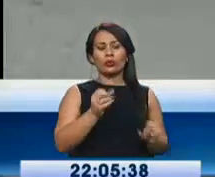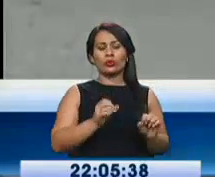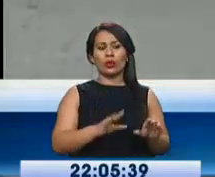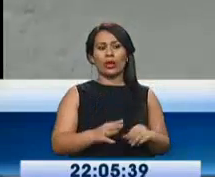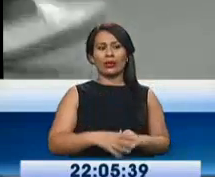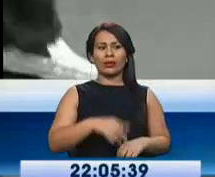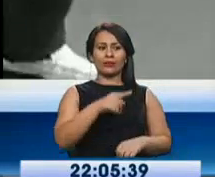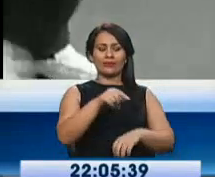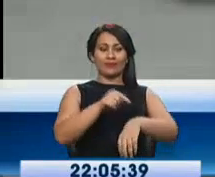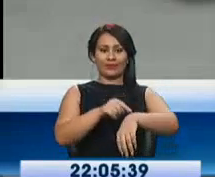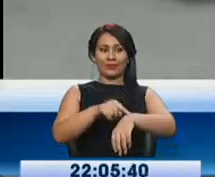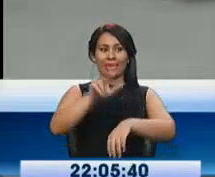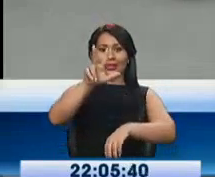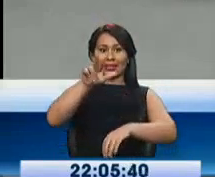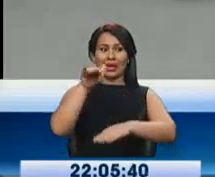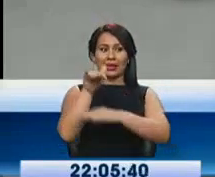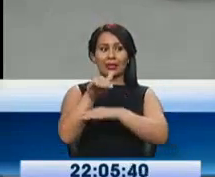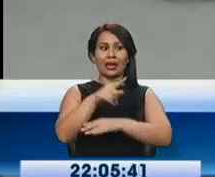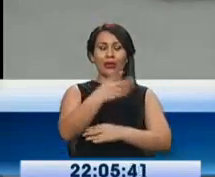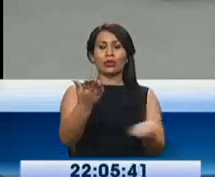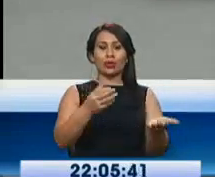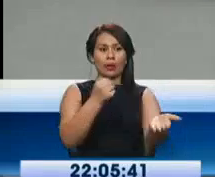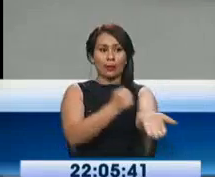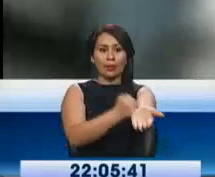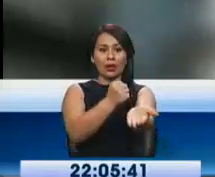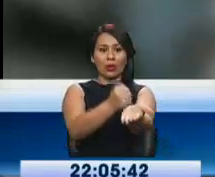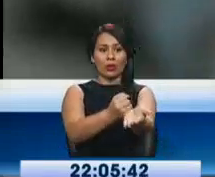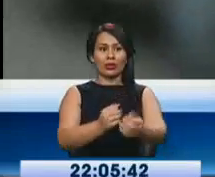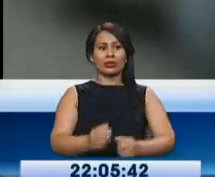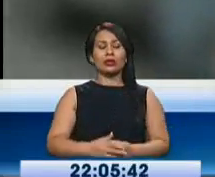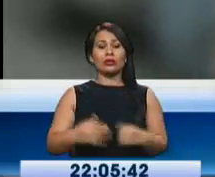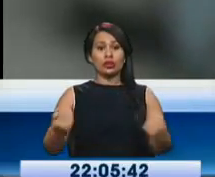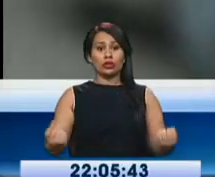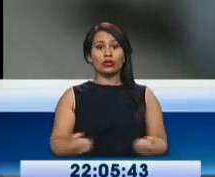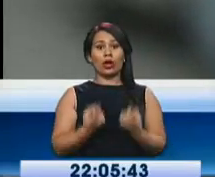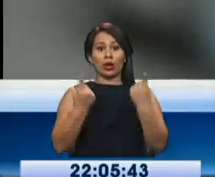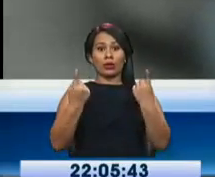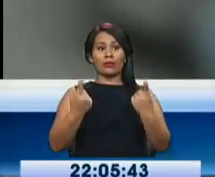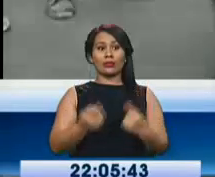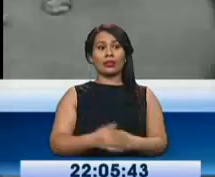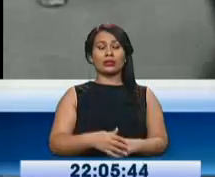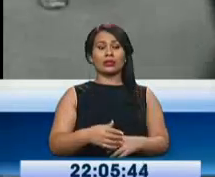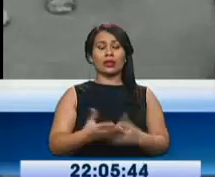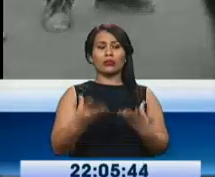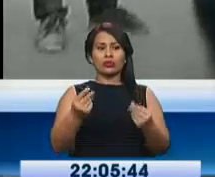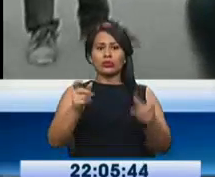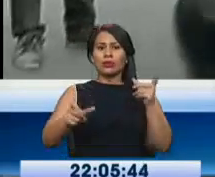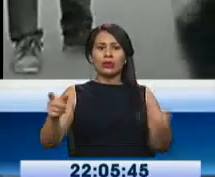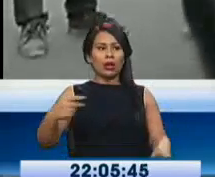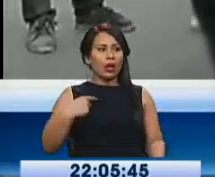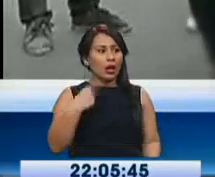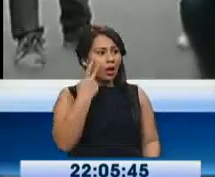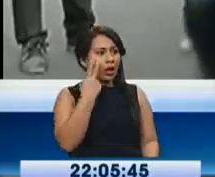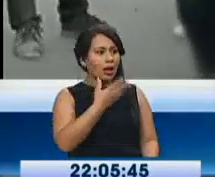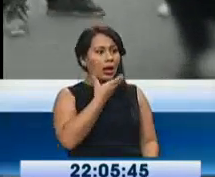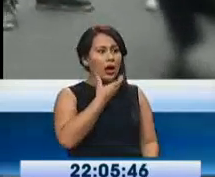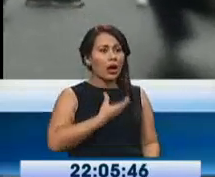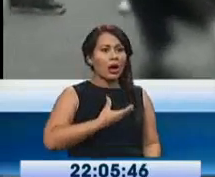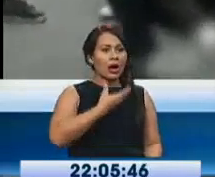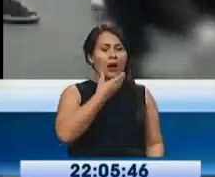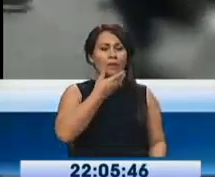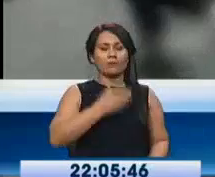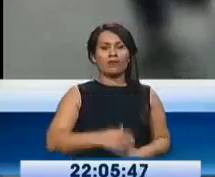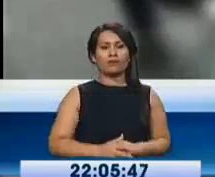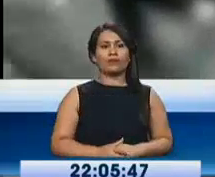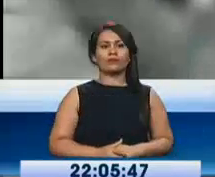Corrían las 3 de la tarde en la vía terminal terrestre Pascuales y la sorpresa se apoderaba de conductores y testigos.